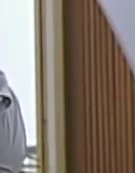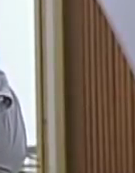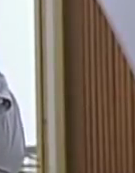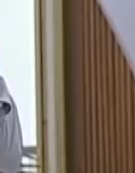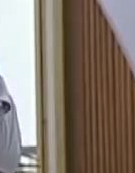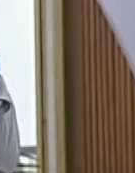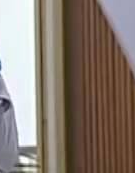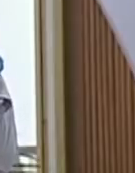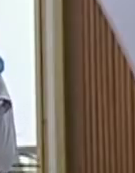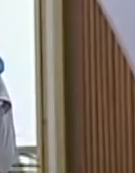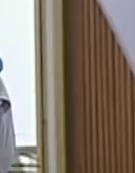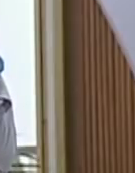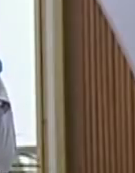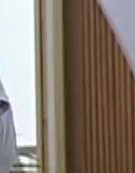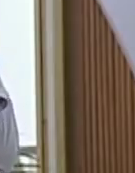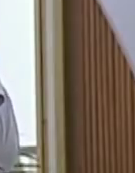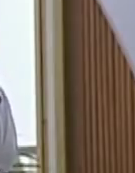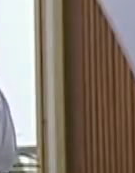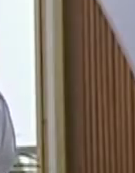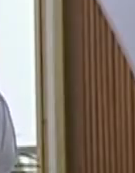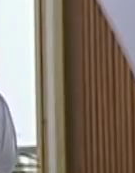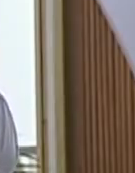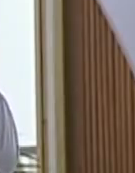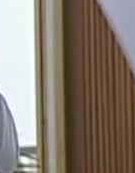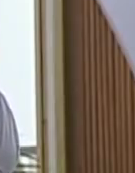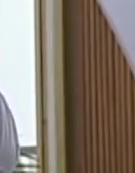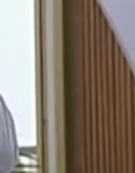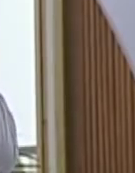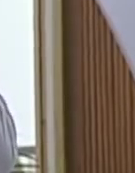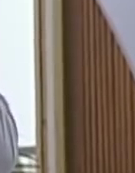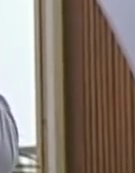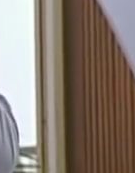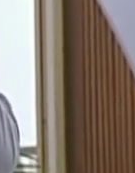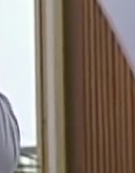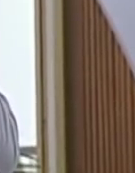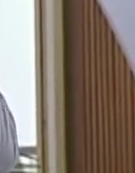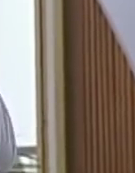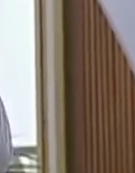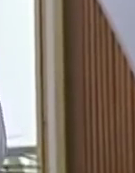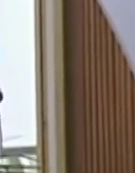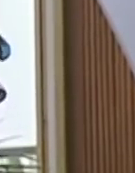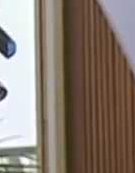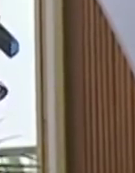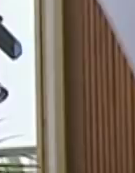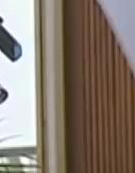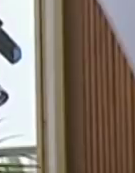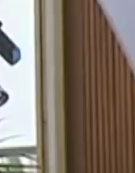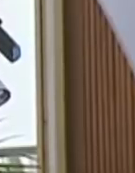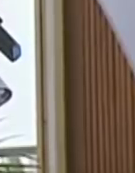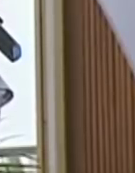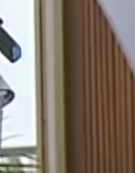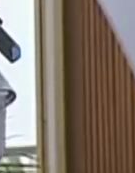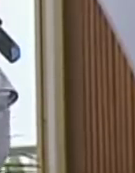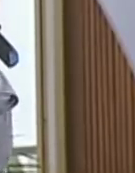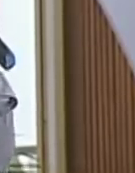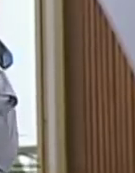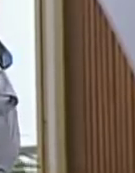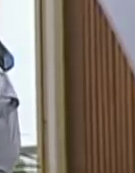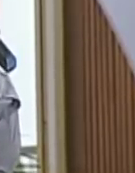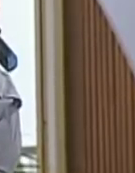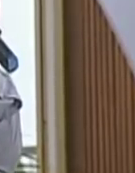todo, y estar en lo más competitivo a nivel mundial. Nuevamente, mi comandante, le doy las gracias y